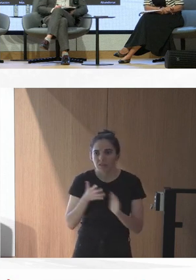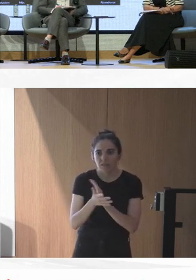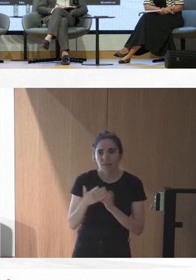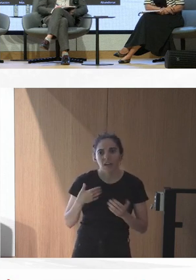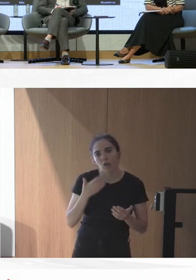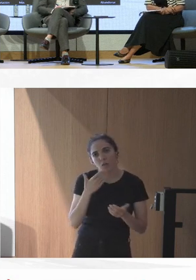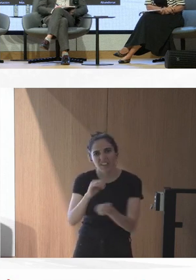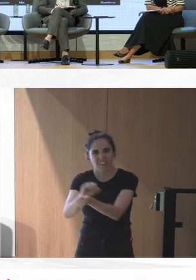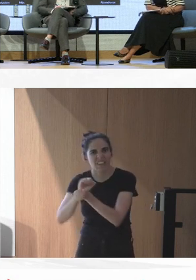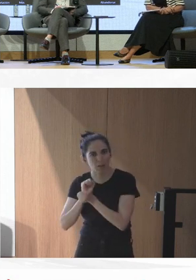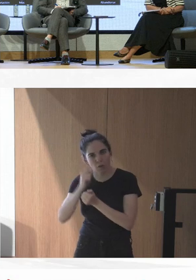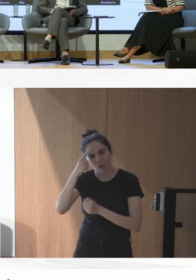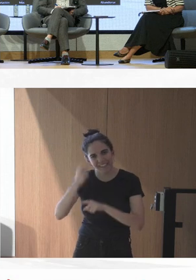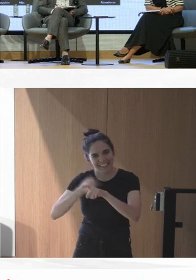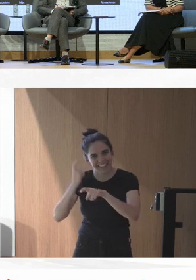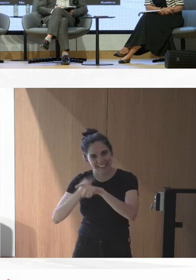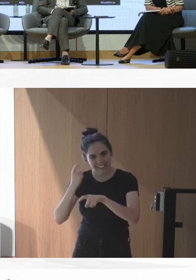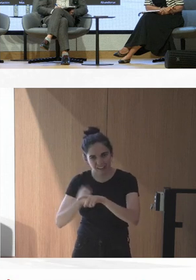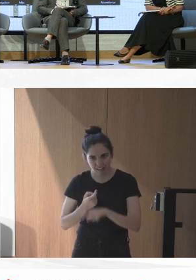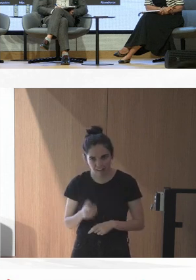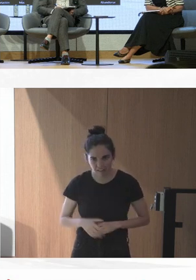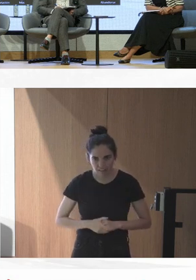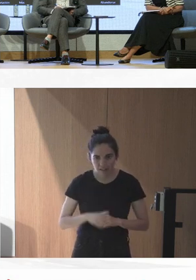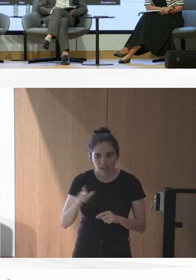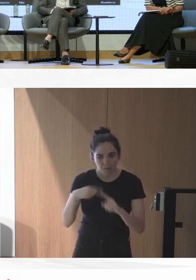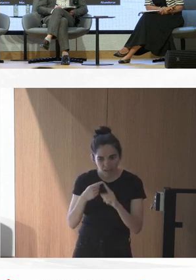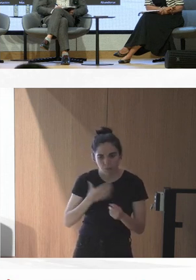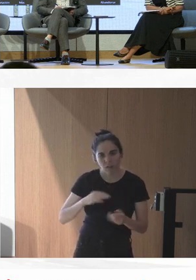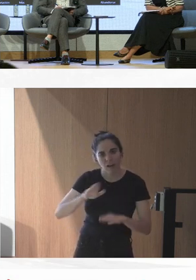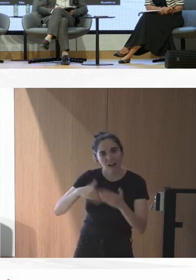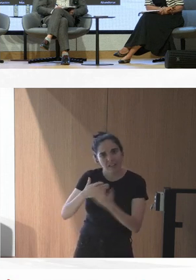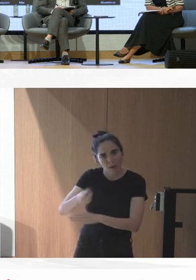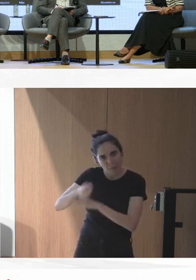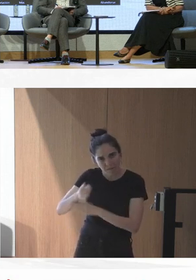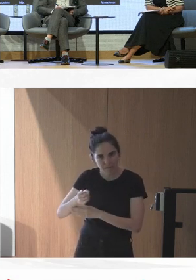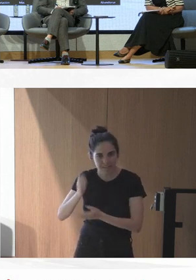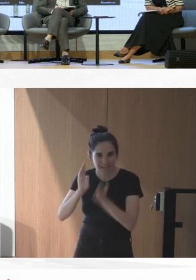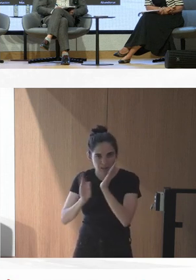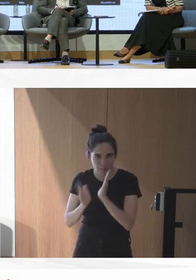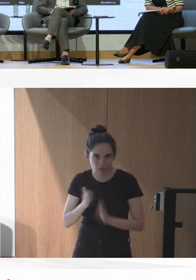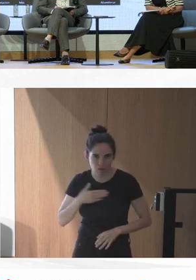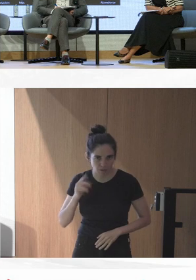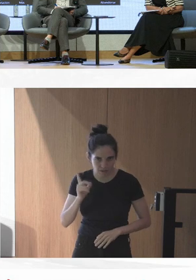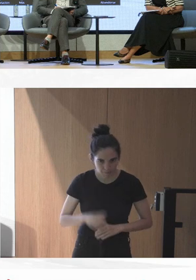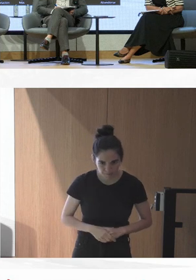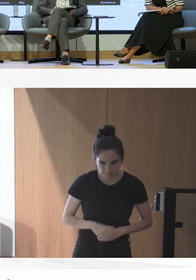que incluye la posibilidad de que haya un tratamiento involuntario de esas personas.